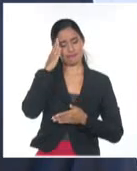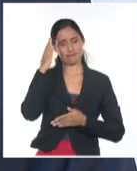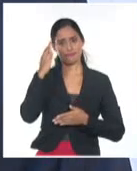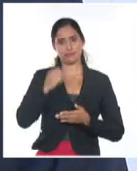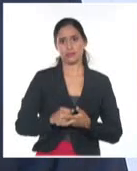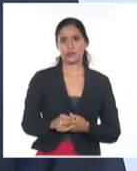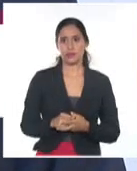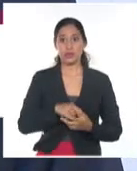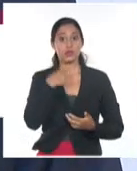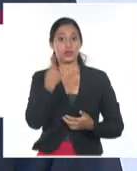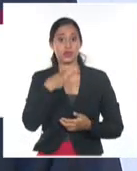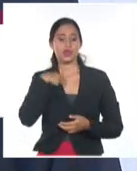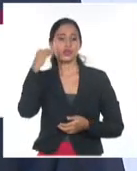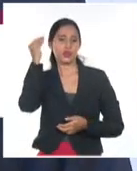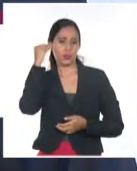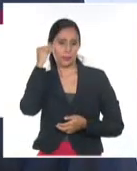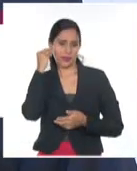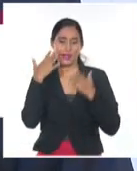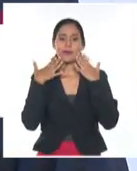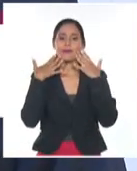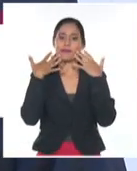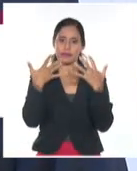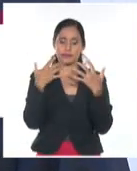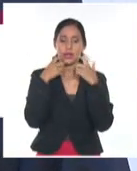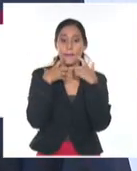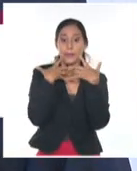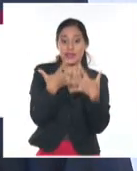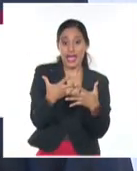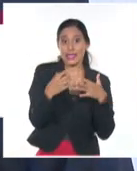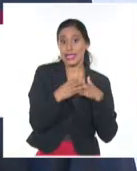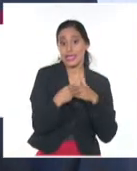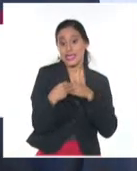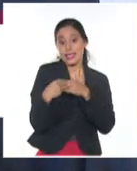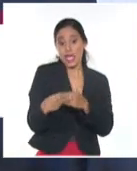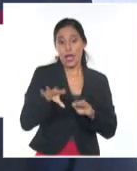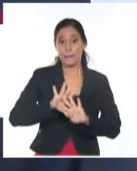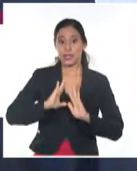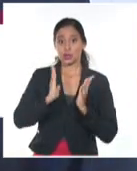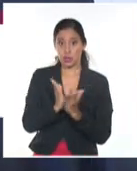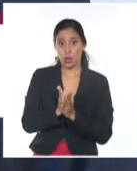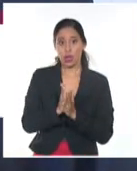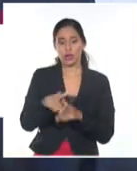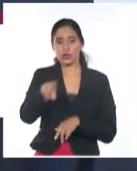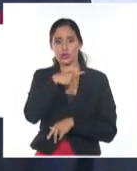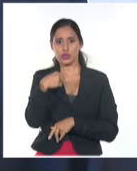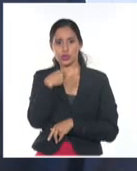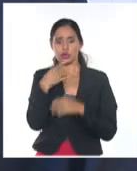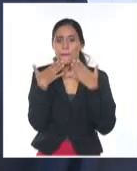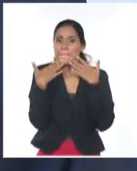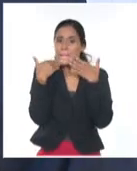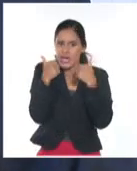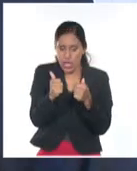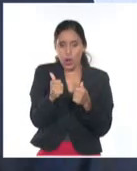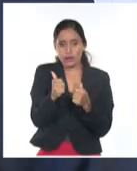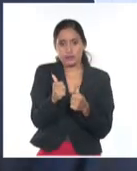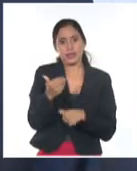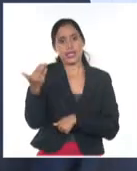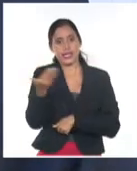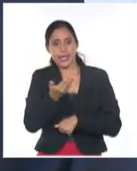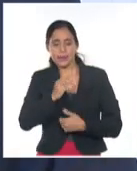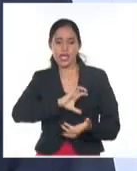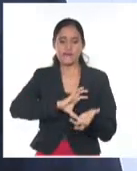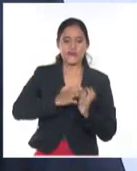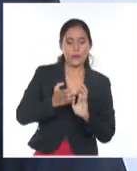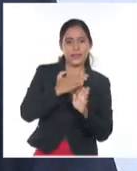guiar, digamos, por el mejor camino posible, para encontrar de esa manera la forma más rápida de